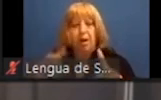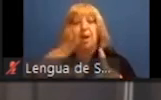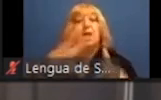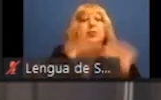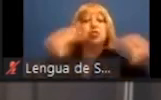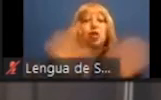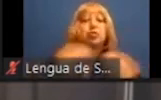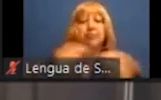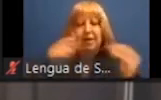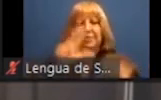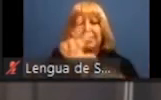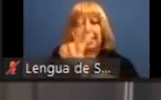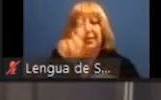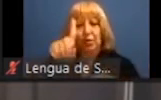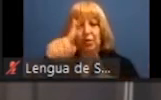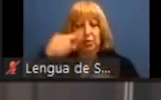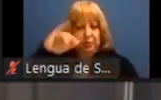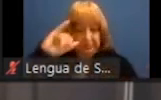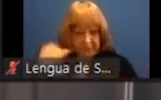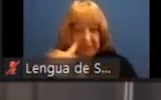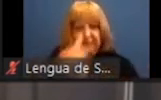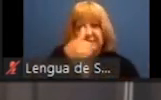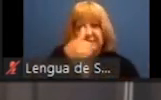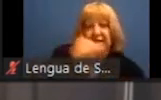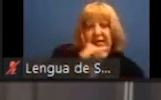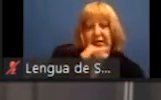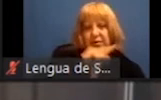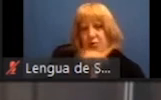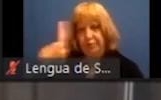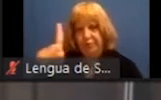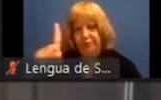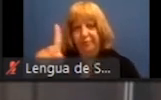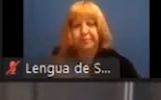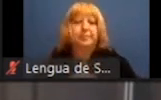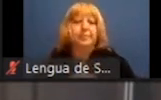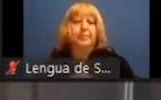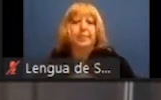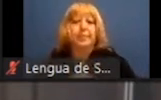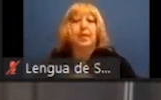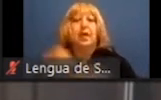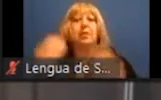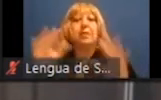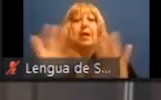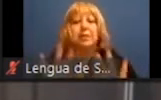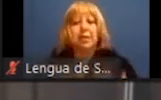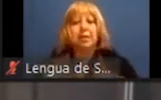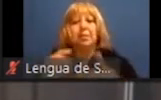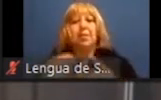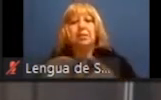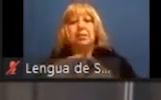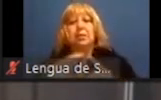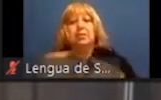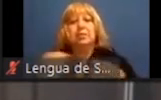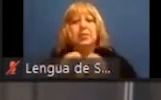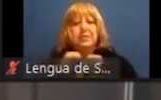31 votos positivos, 6 negativos. Para su tratamiento en particular por secretaría